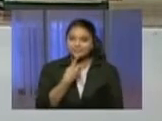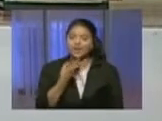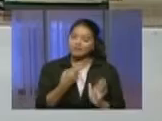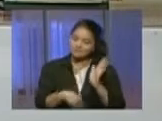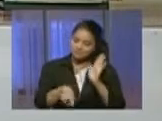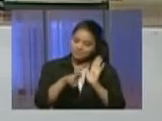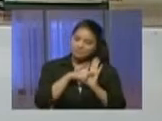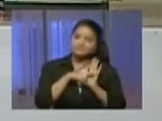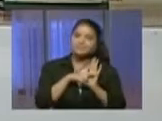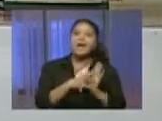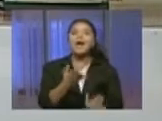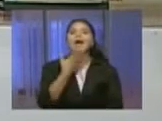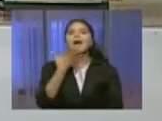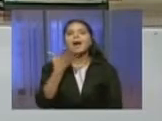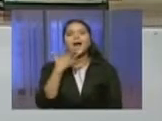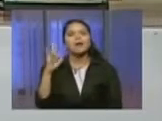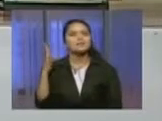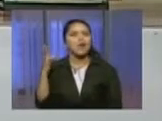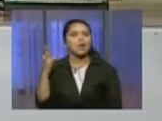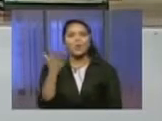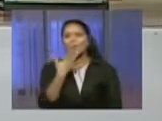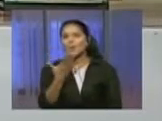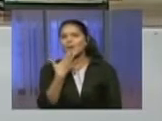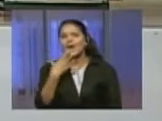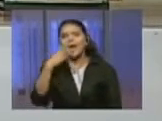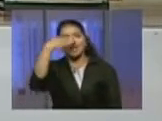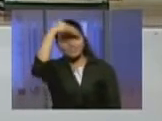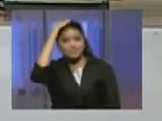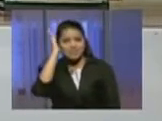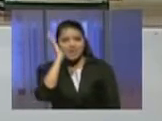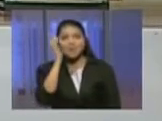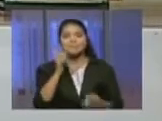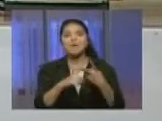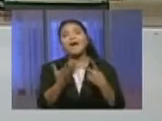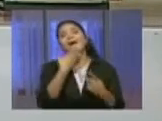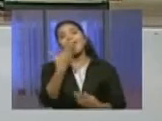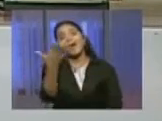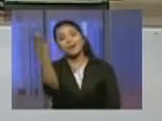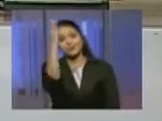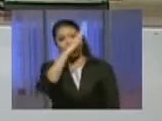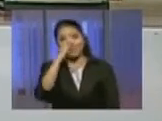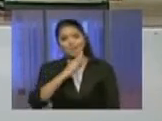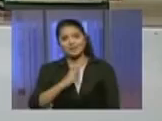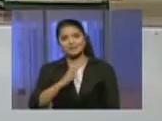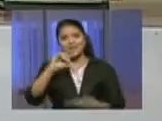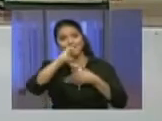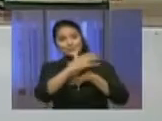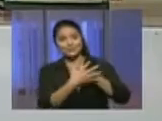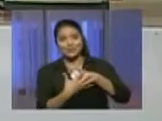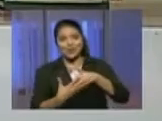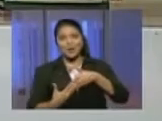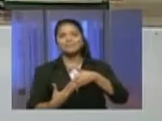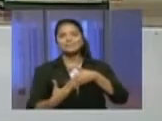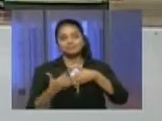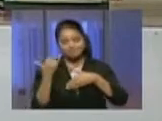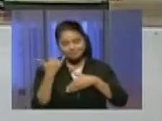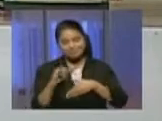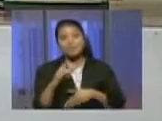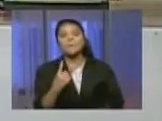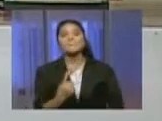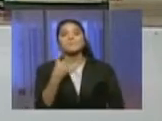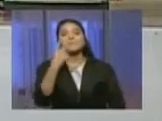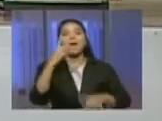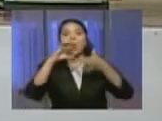gracias Lula Gracias Dilma Gracias Brasil Suramérica tiene las primeras